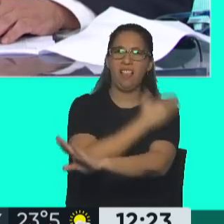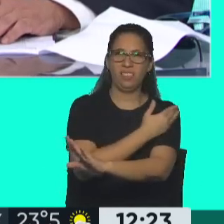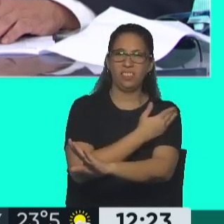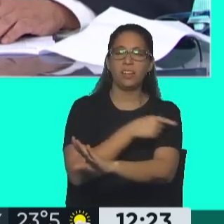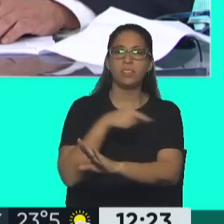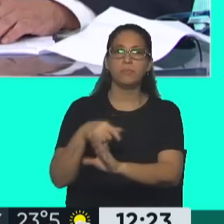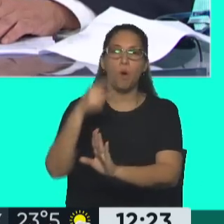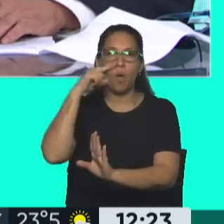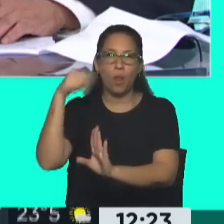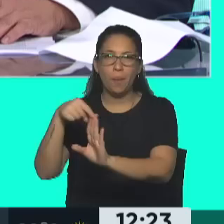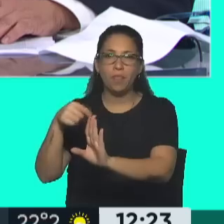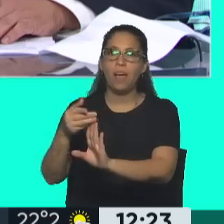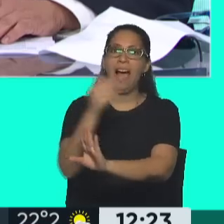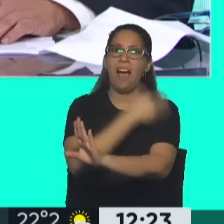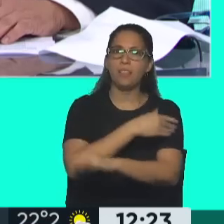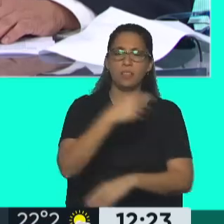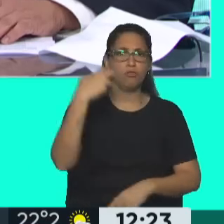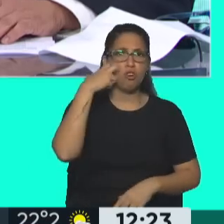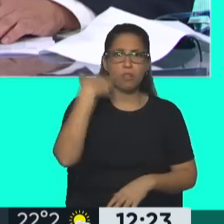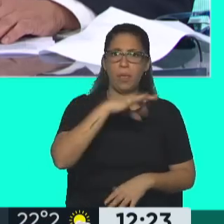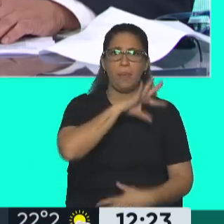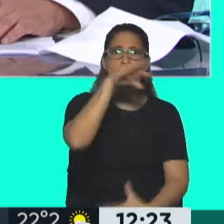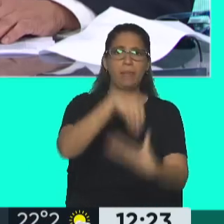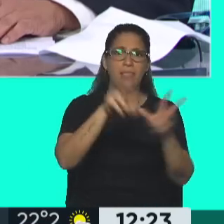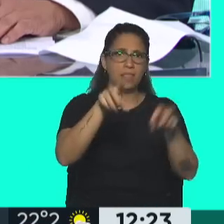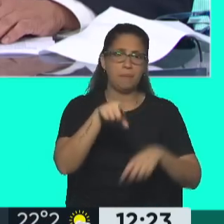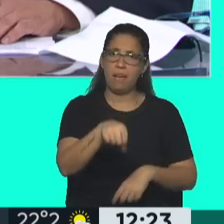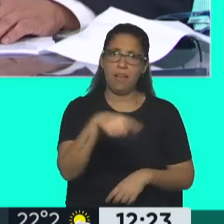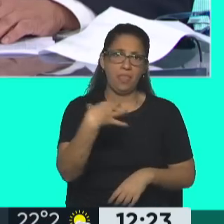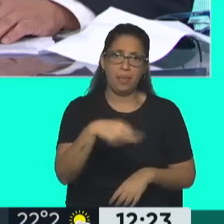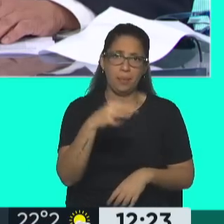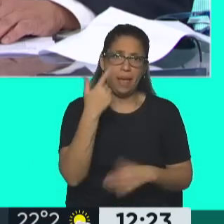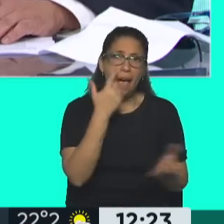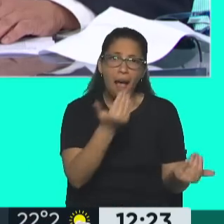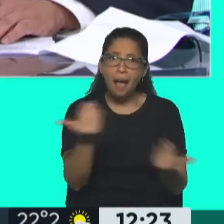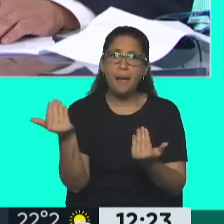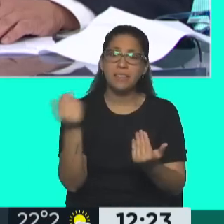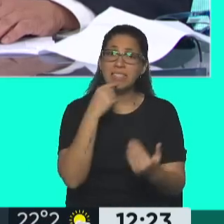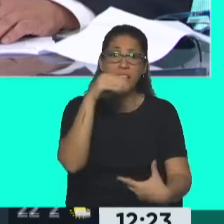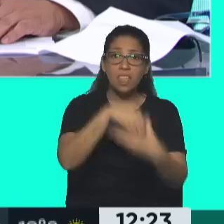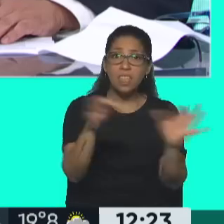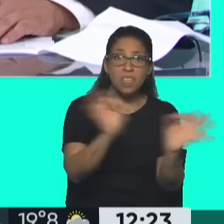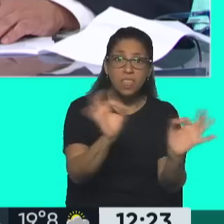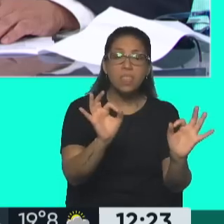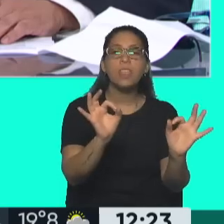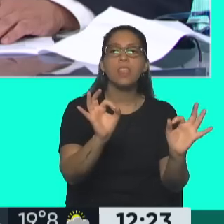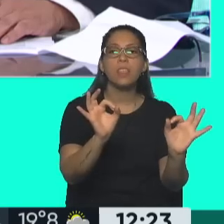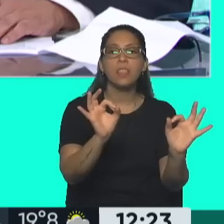gobierno de Alberto Fernández, ya el Congreso debía intervenir. No es que no debía intervenir. Y si no intervenía, debía